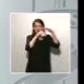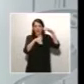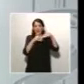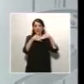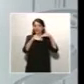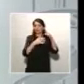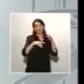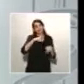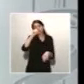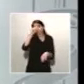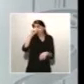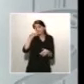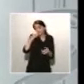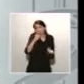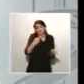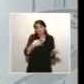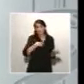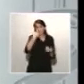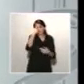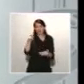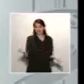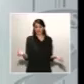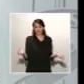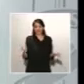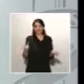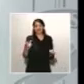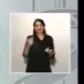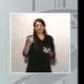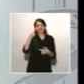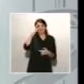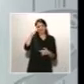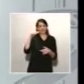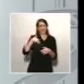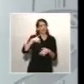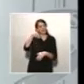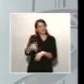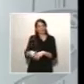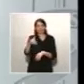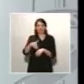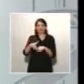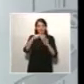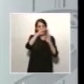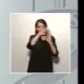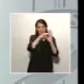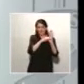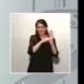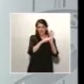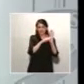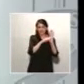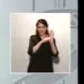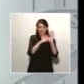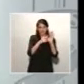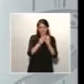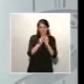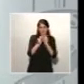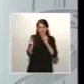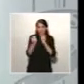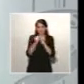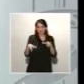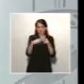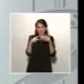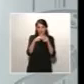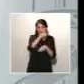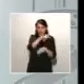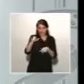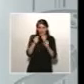tenemos claro es que las medidas de distanciamiento social que se han decidido implementar y que se han venido